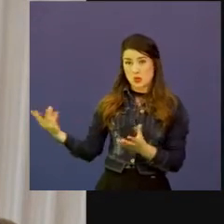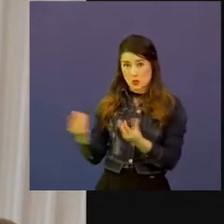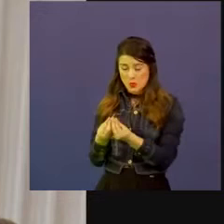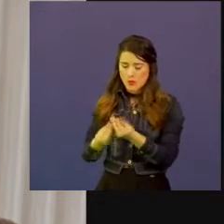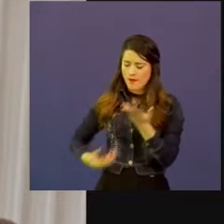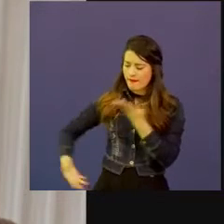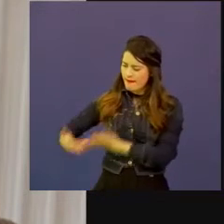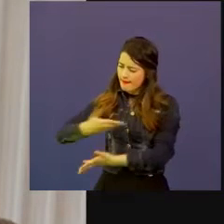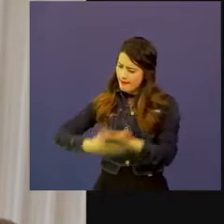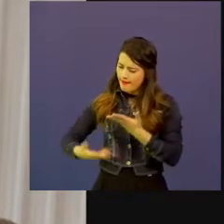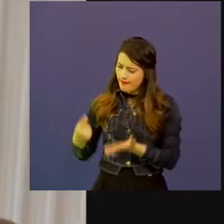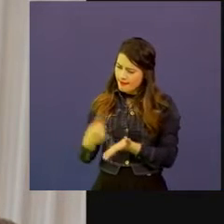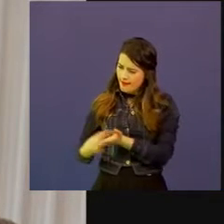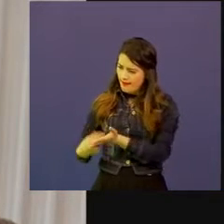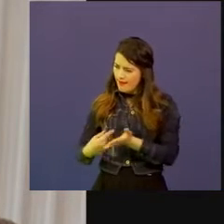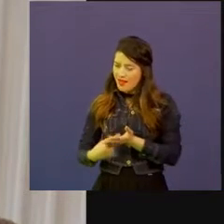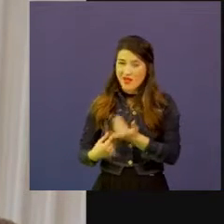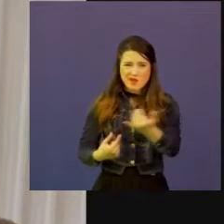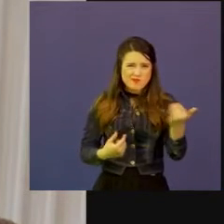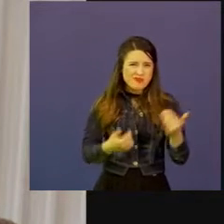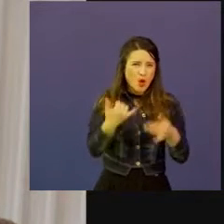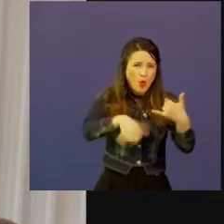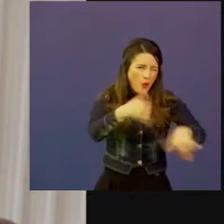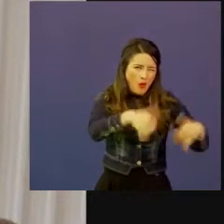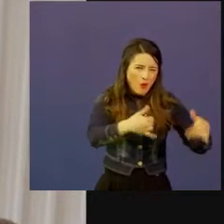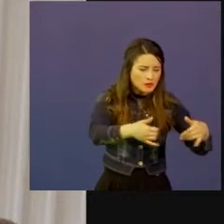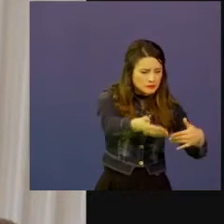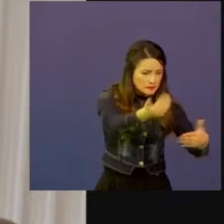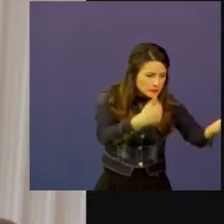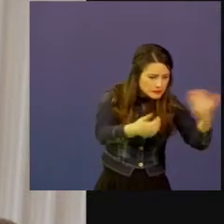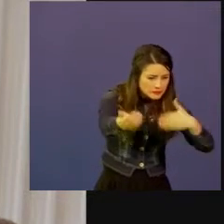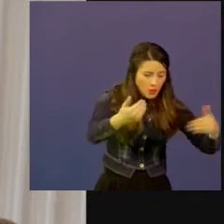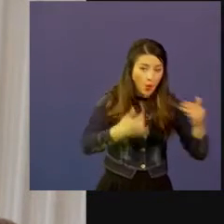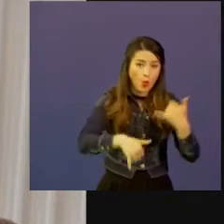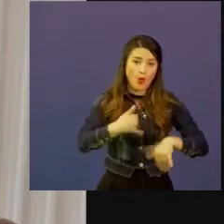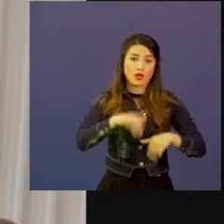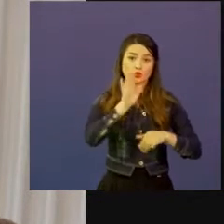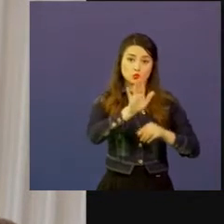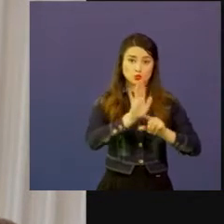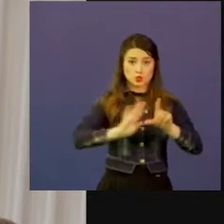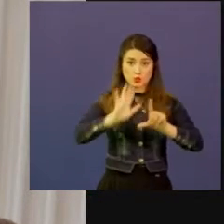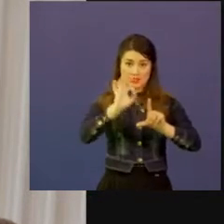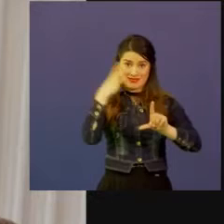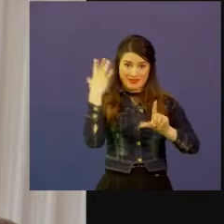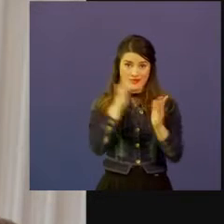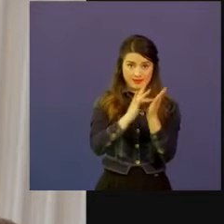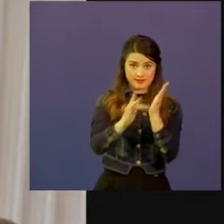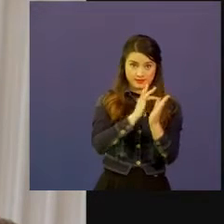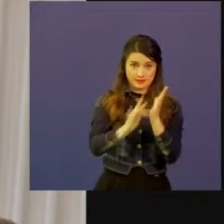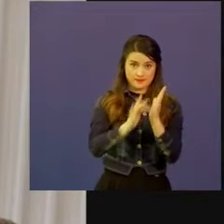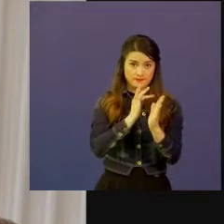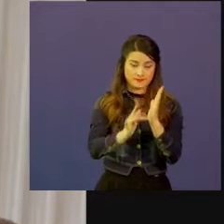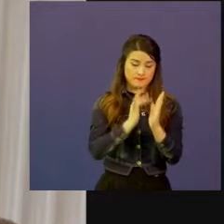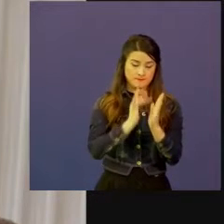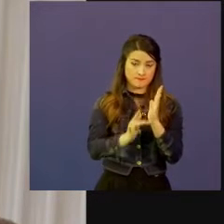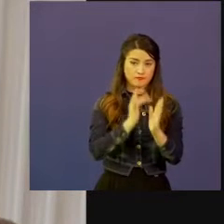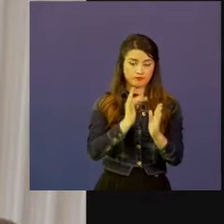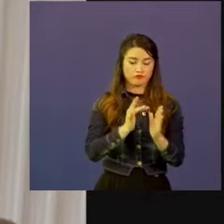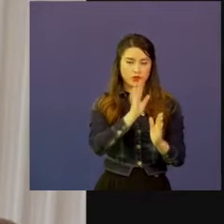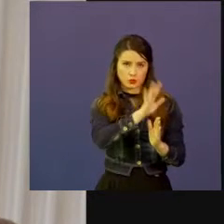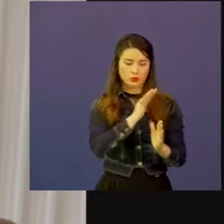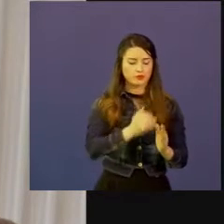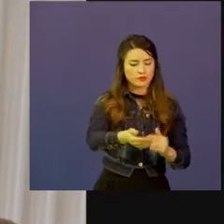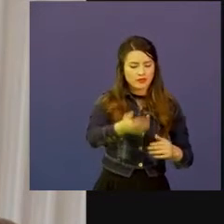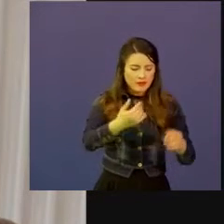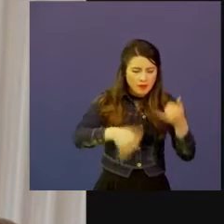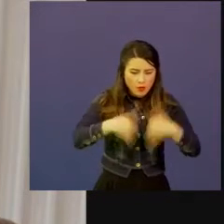soluciones existentes y encontramos diferentes juegos, hablamos de juegos digitales que se encuentran o que se pueden encontrar en tiendas especializadas,